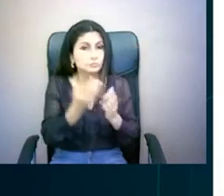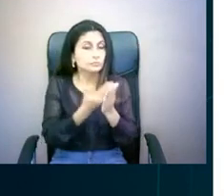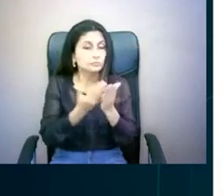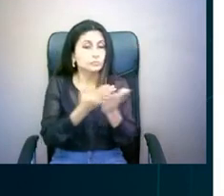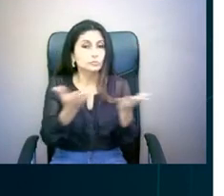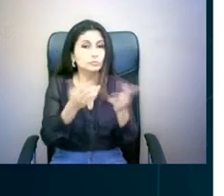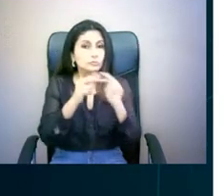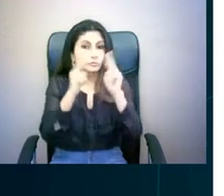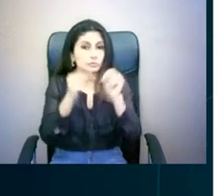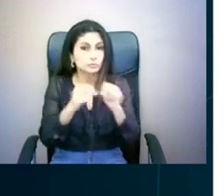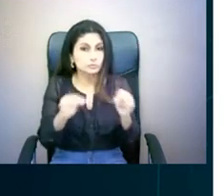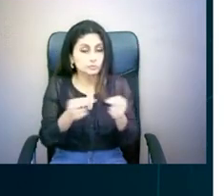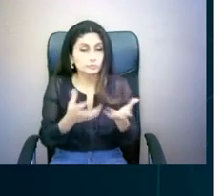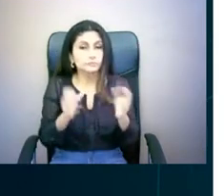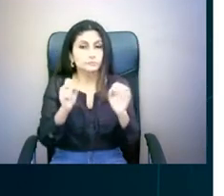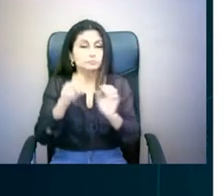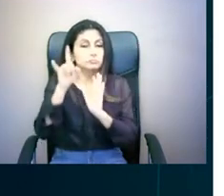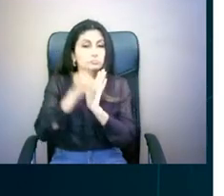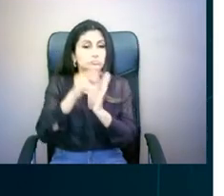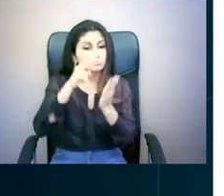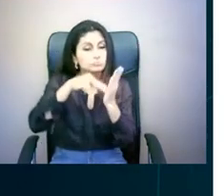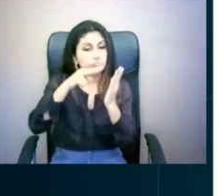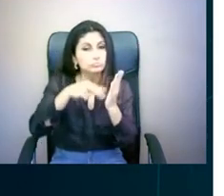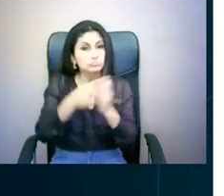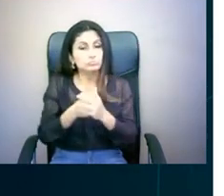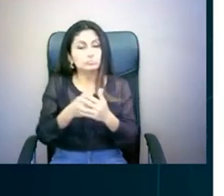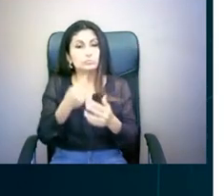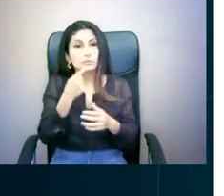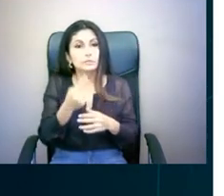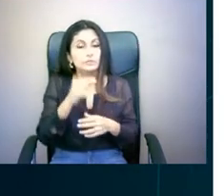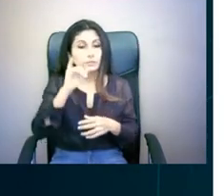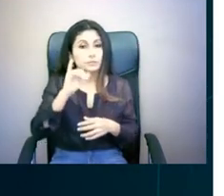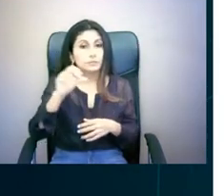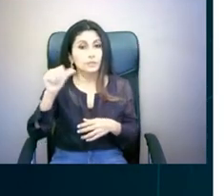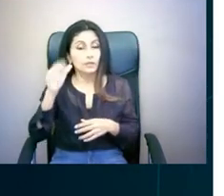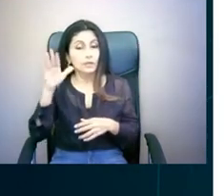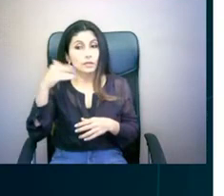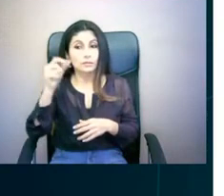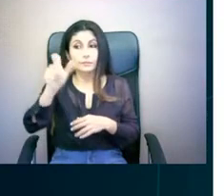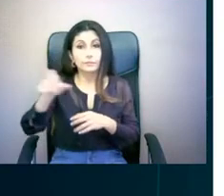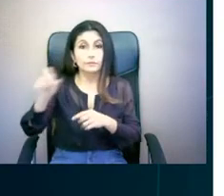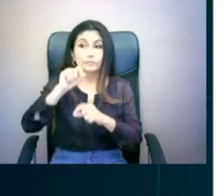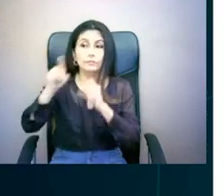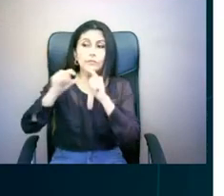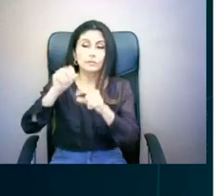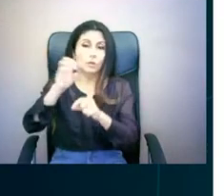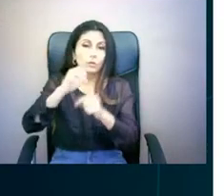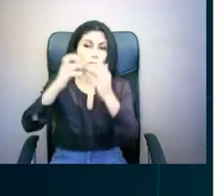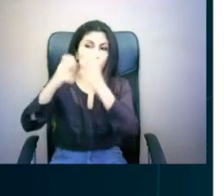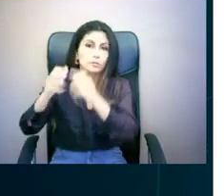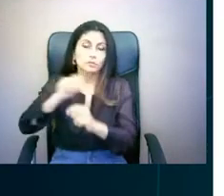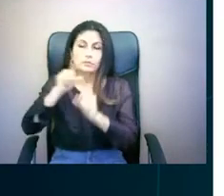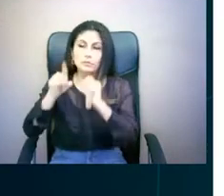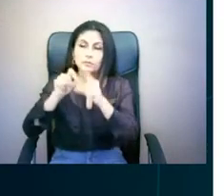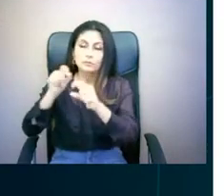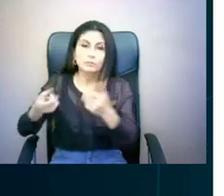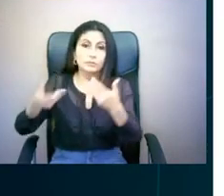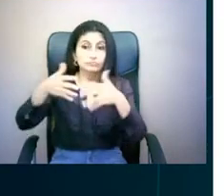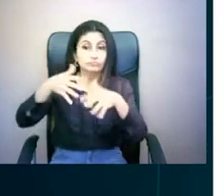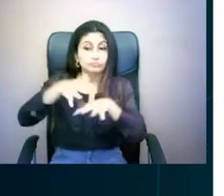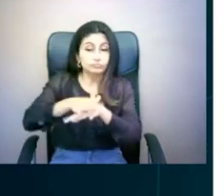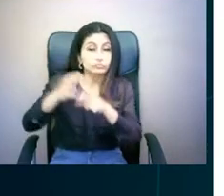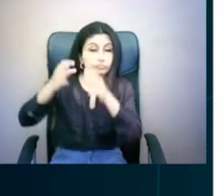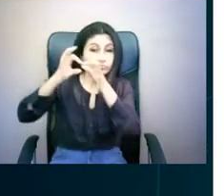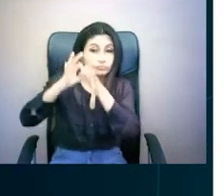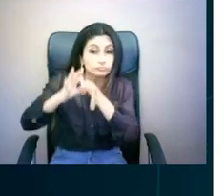internet, hablan de que en términos de la inteligencia artificial, luego de la consulta que se hace, viendo, digamos, la integración que hay de la gestión